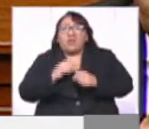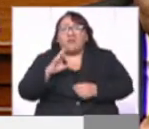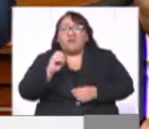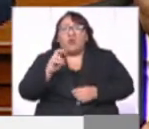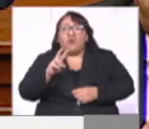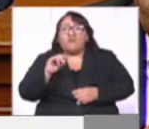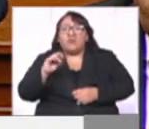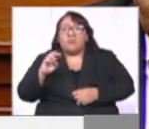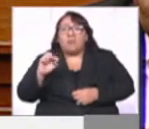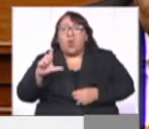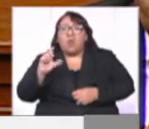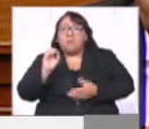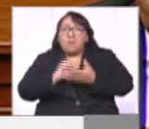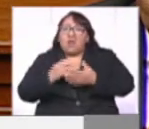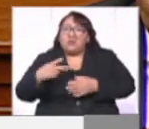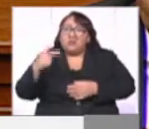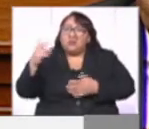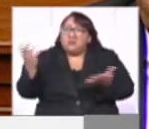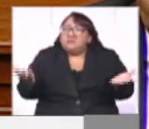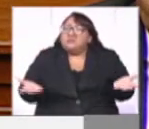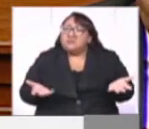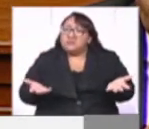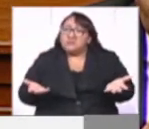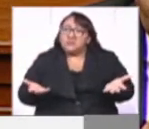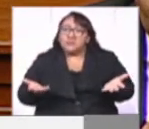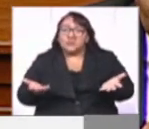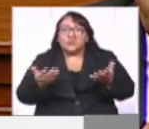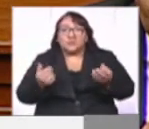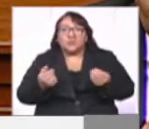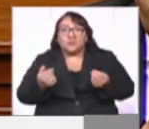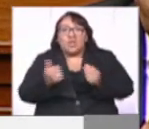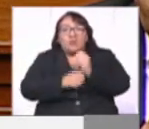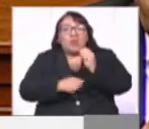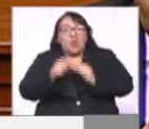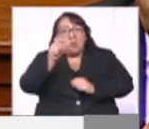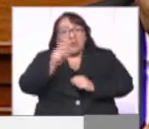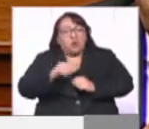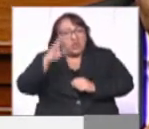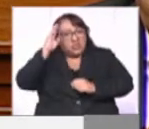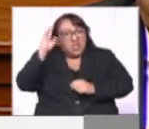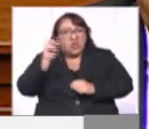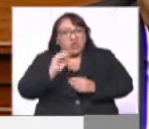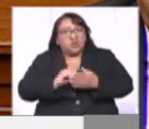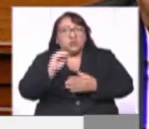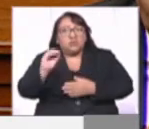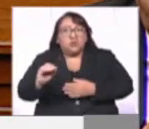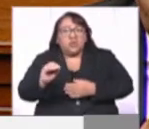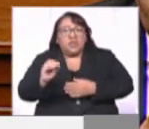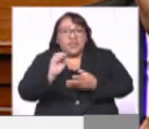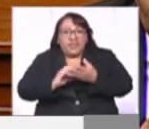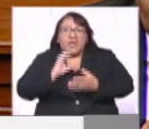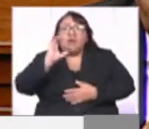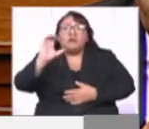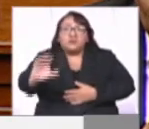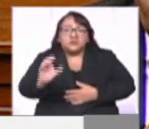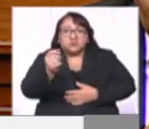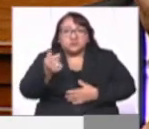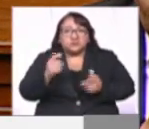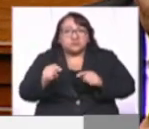Fobipol, más los intereses? Porque al hermano policía no se le considera devolverle ese dinero